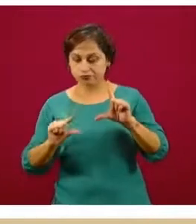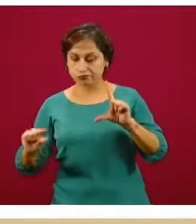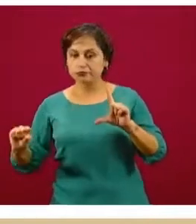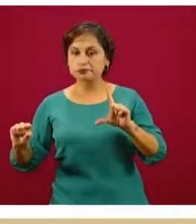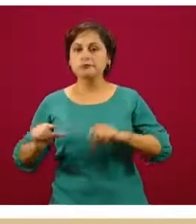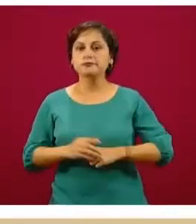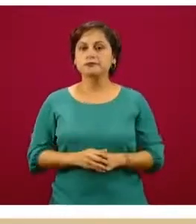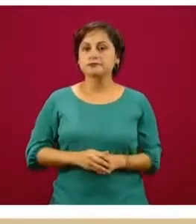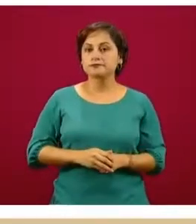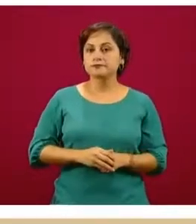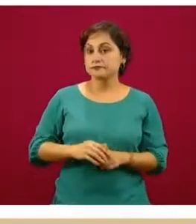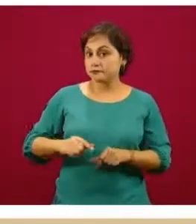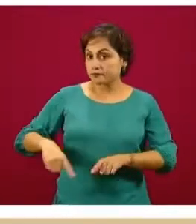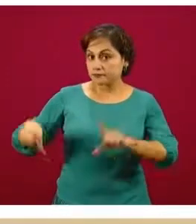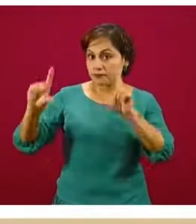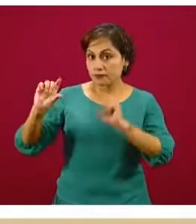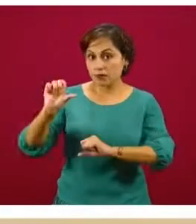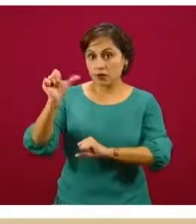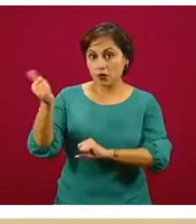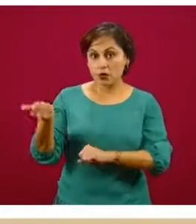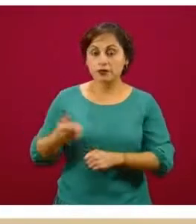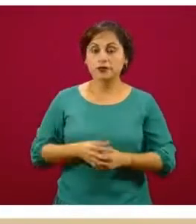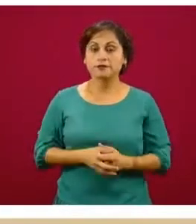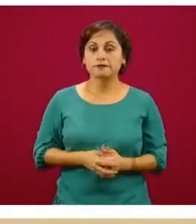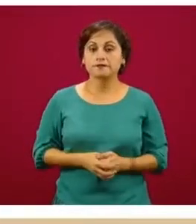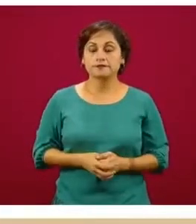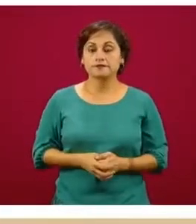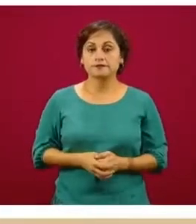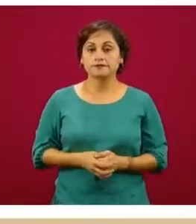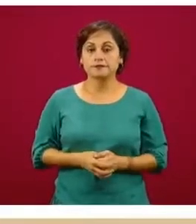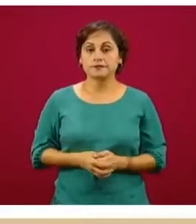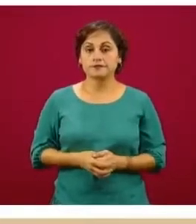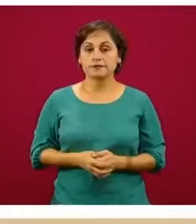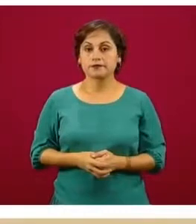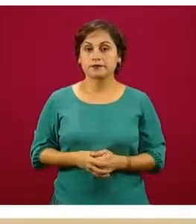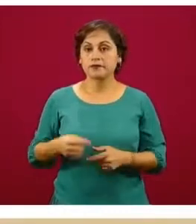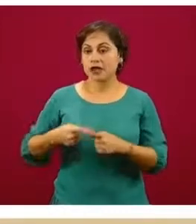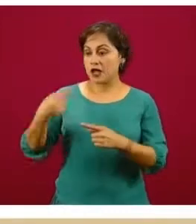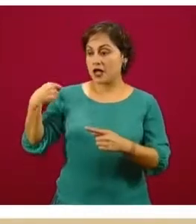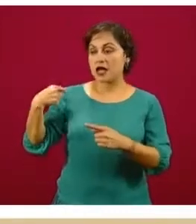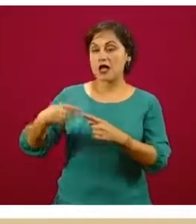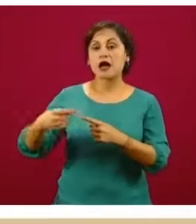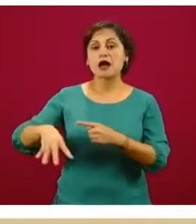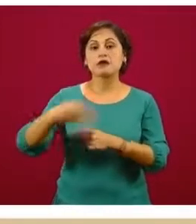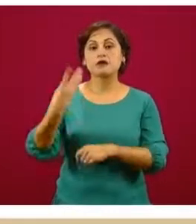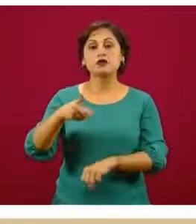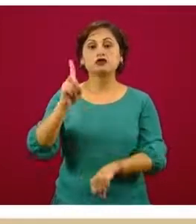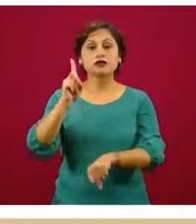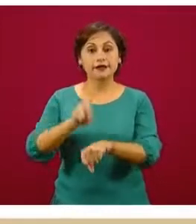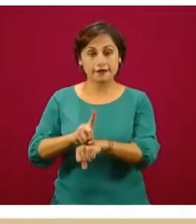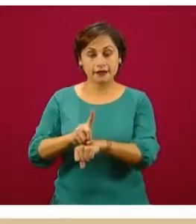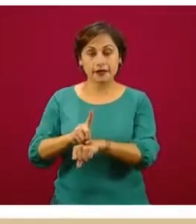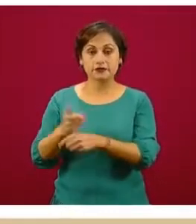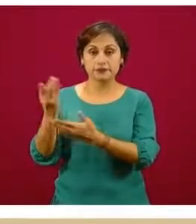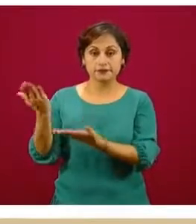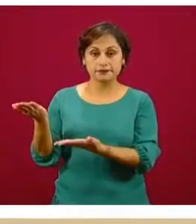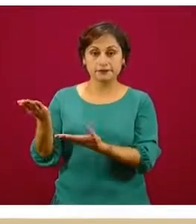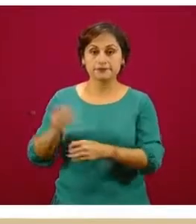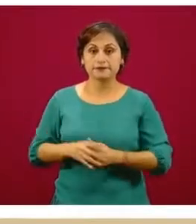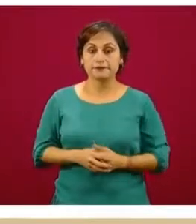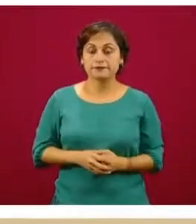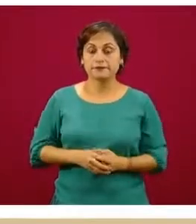lo que vemos es los casos nuevos, los casos de los últimos 14 días, y podemos apreciar en la siguiente diapositiva.